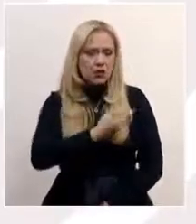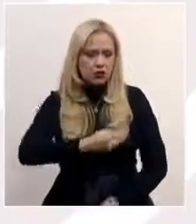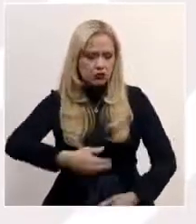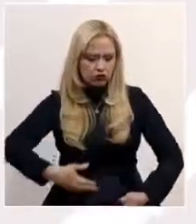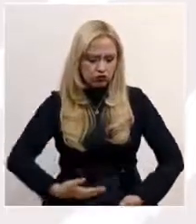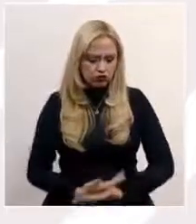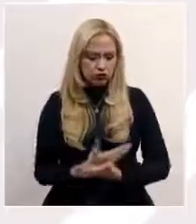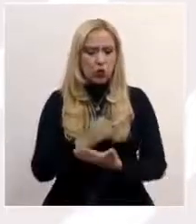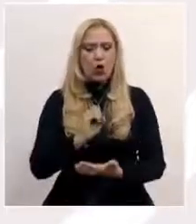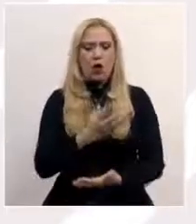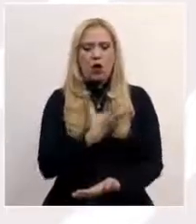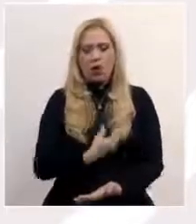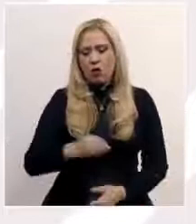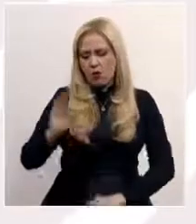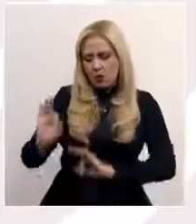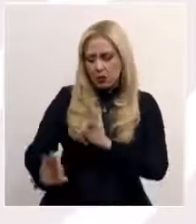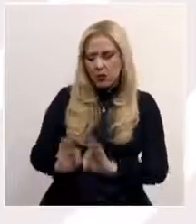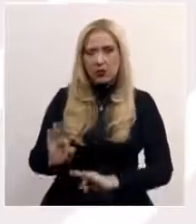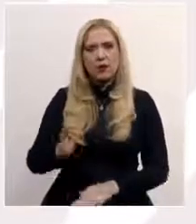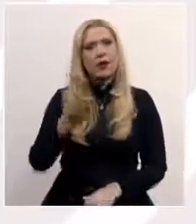Alfonso, tú estuviste en esa mesa.